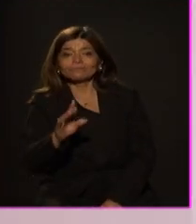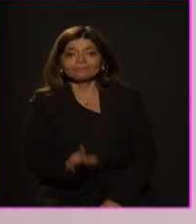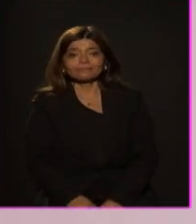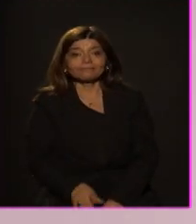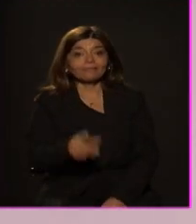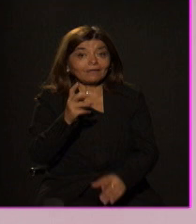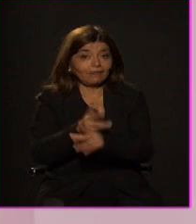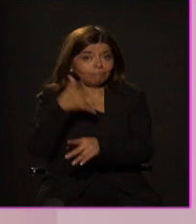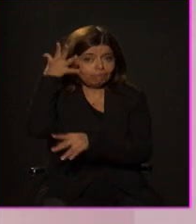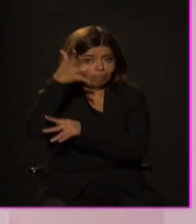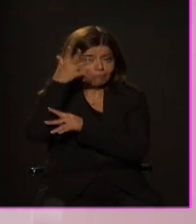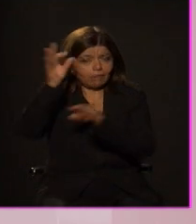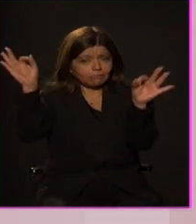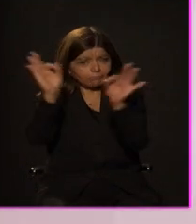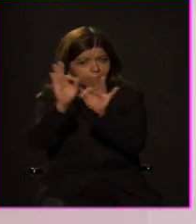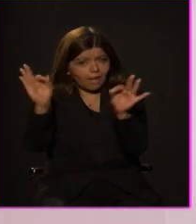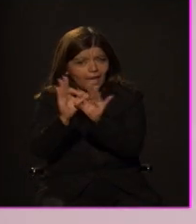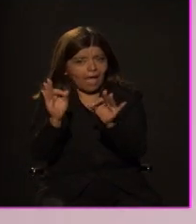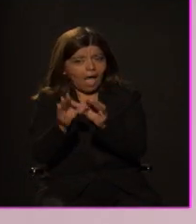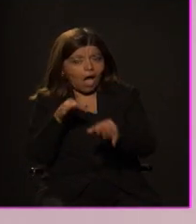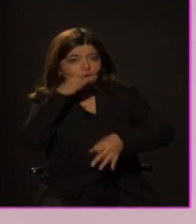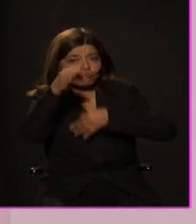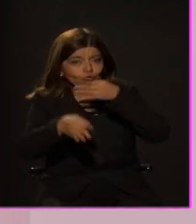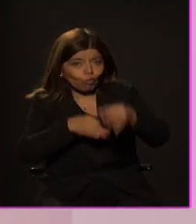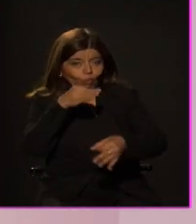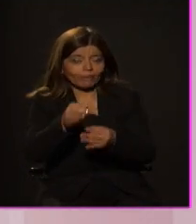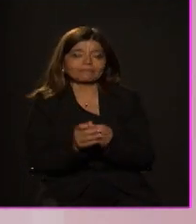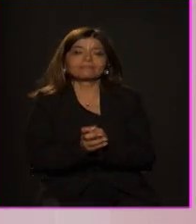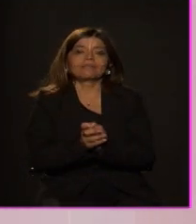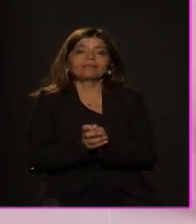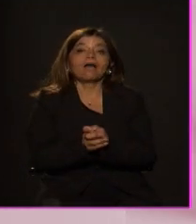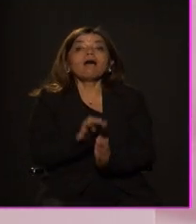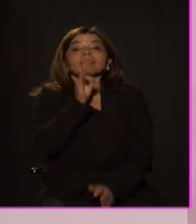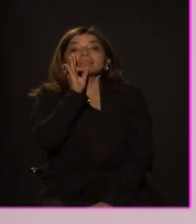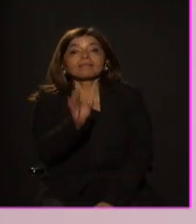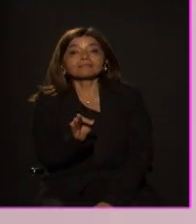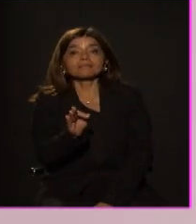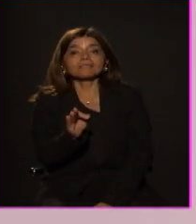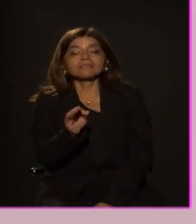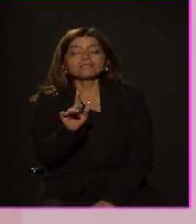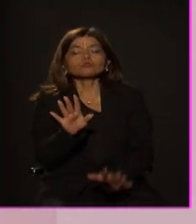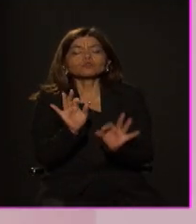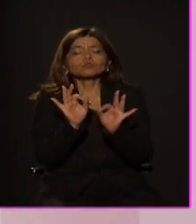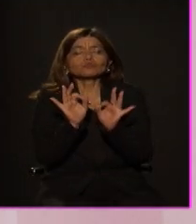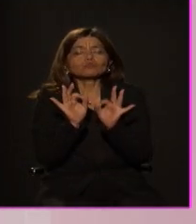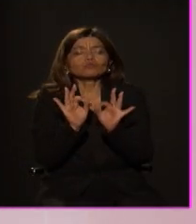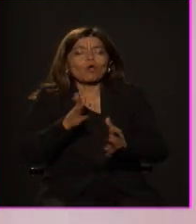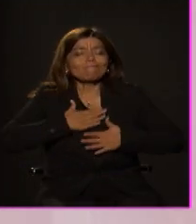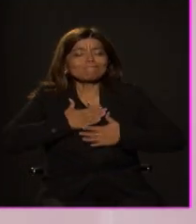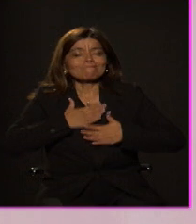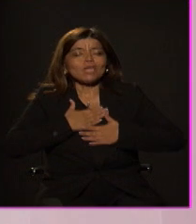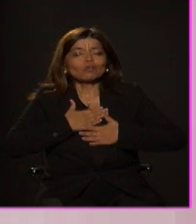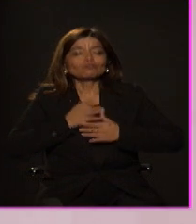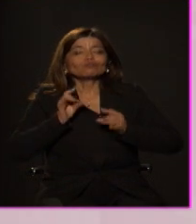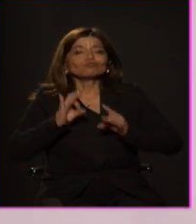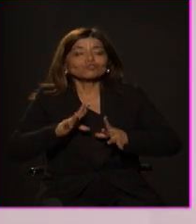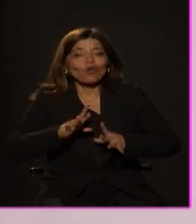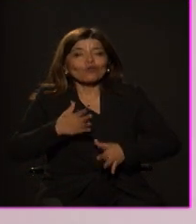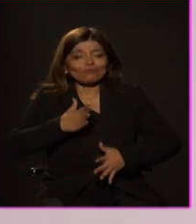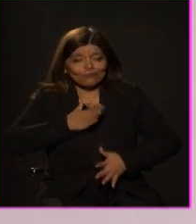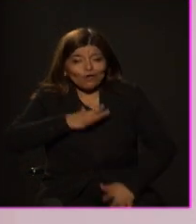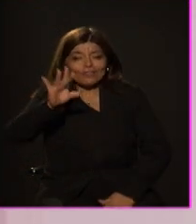paper donde cuenta toda su experiencia, pero dice esto. Ese momento era solo mío, un instante único compartido solo con mi